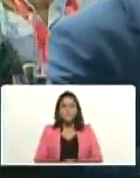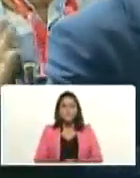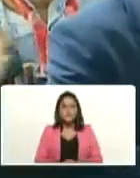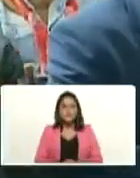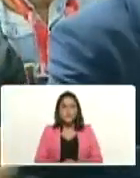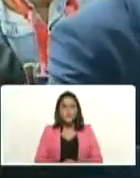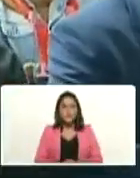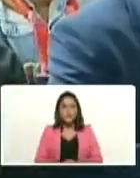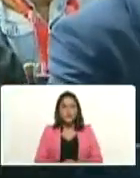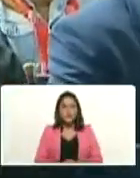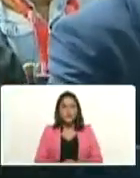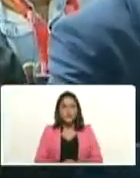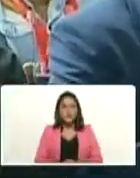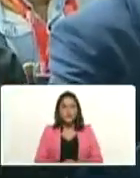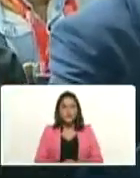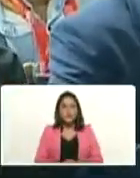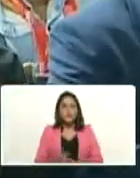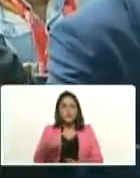Futuro de nuestra patria.